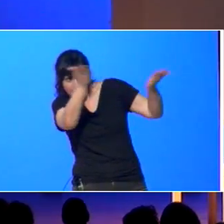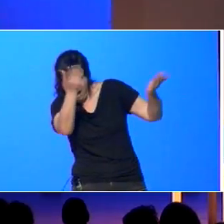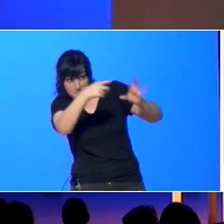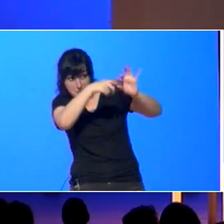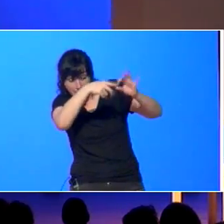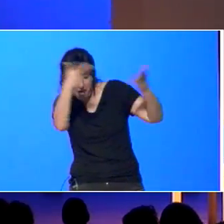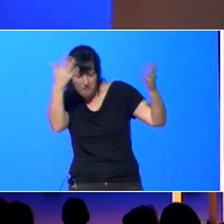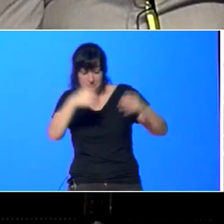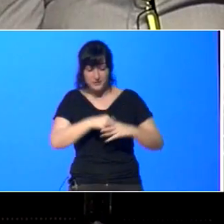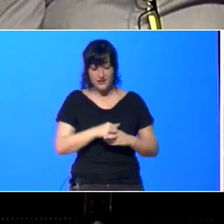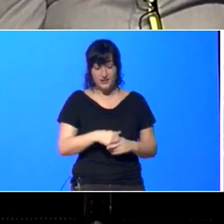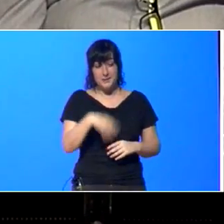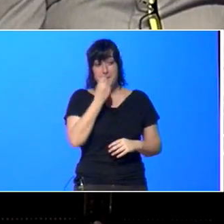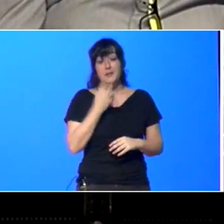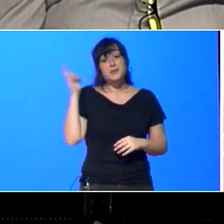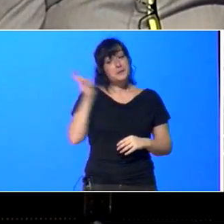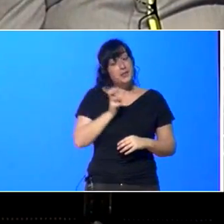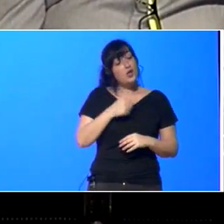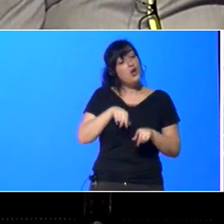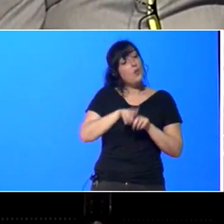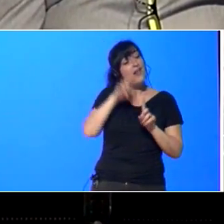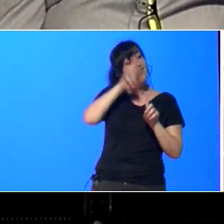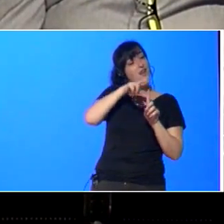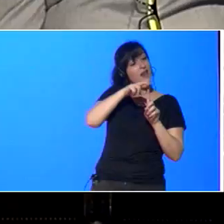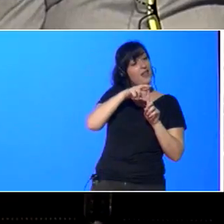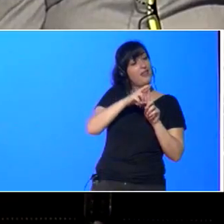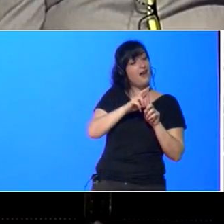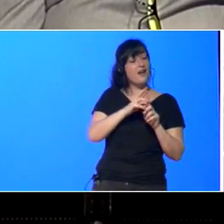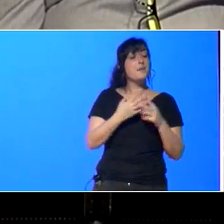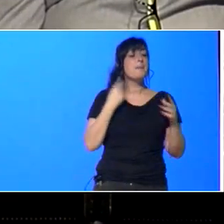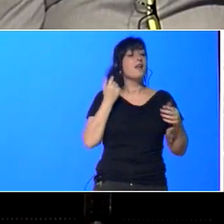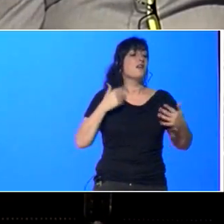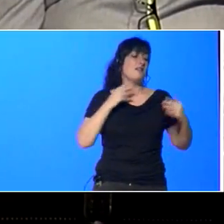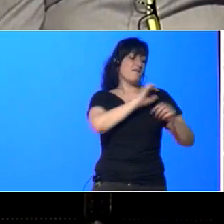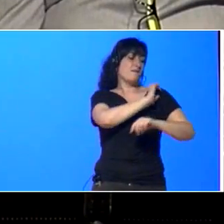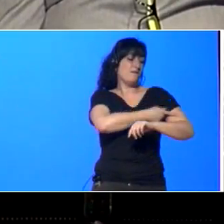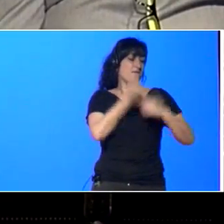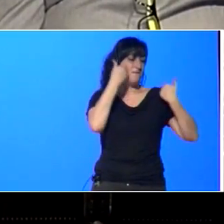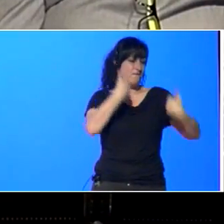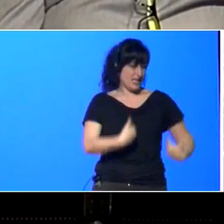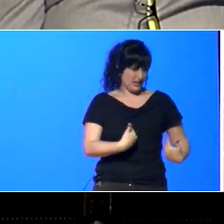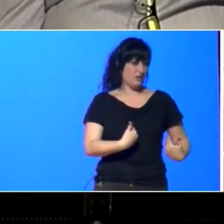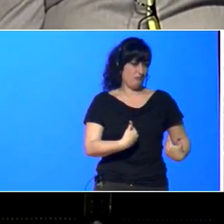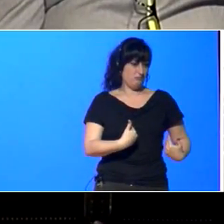Bueno, pues vengo un poco en referencia a actividad física, educación física en el ámbito curricular, ¿no? Y